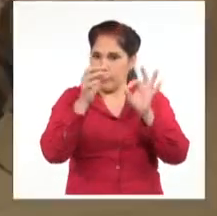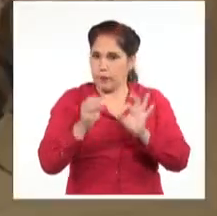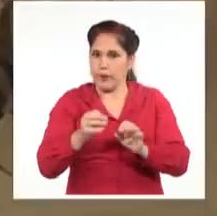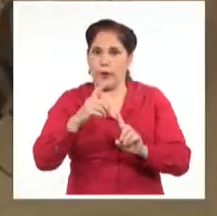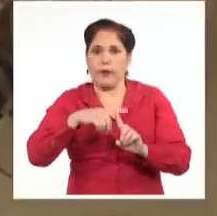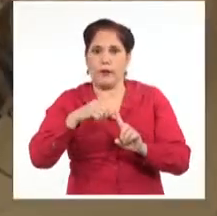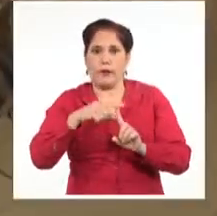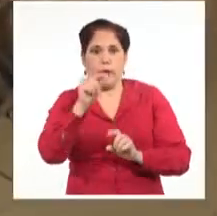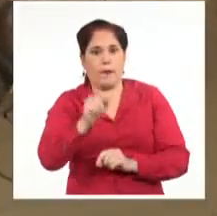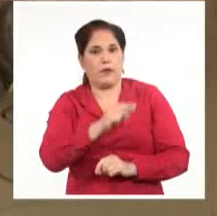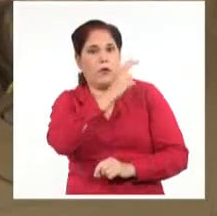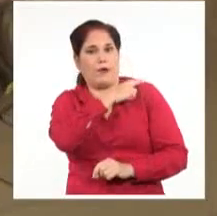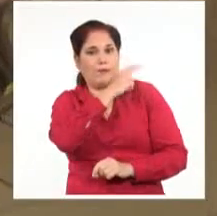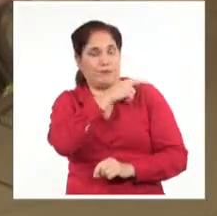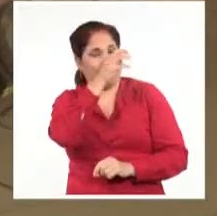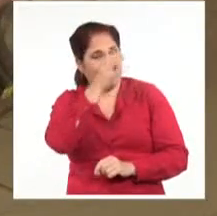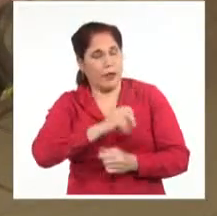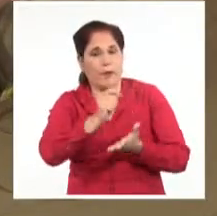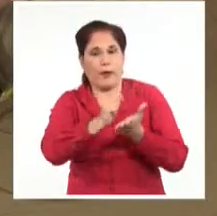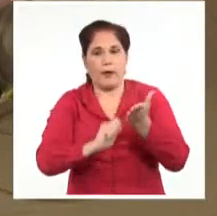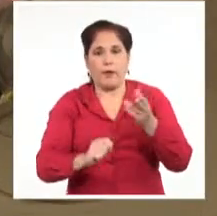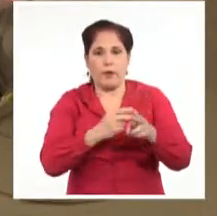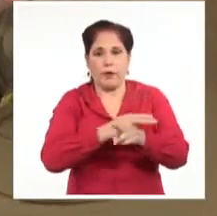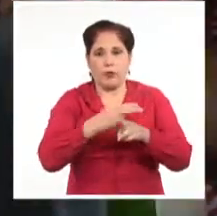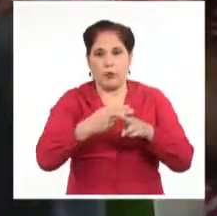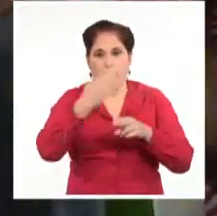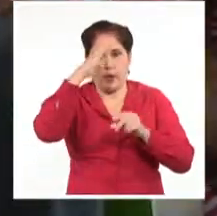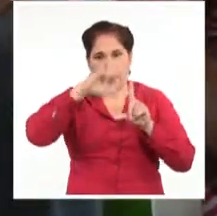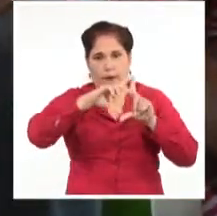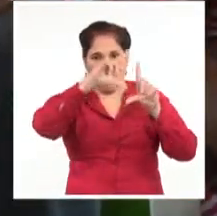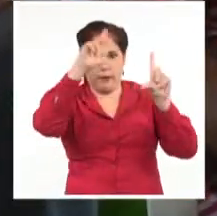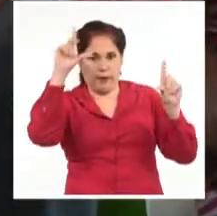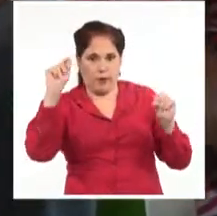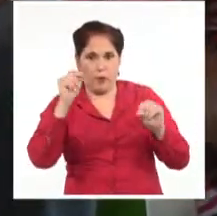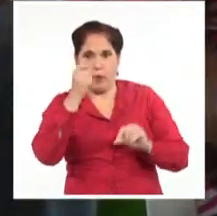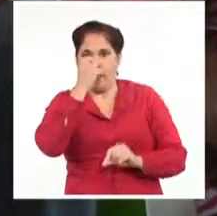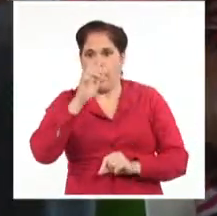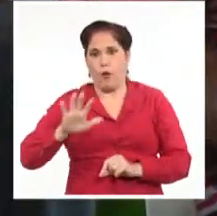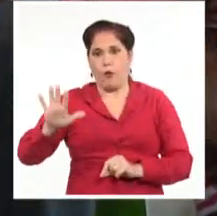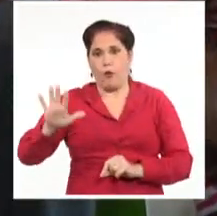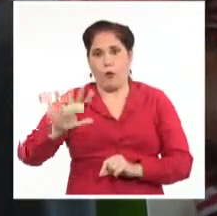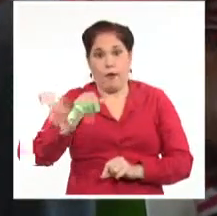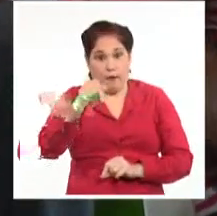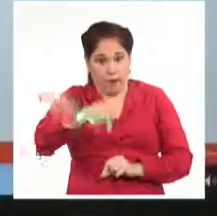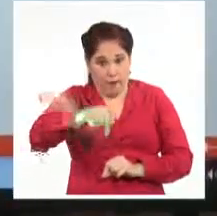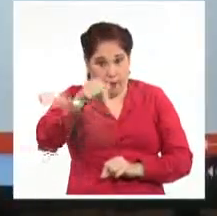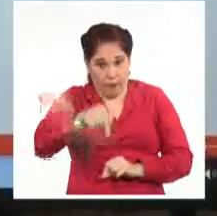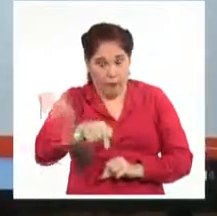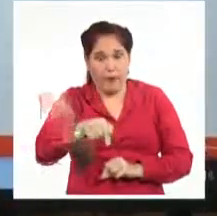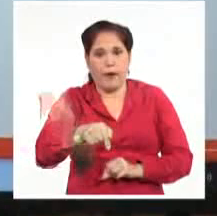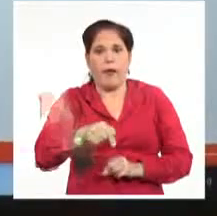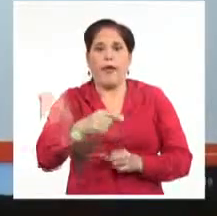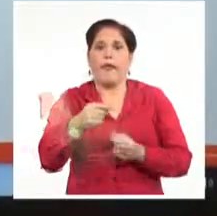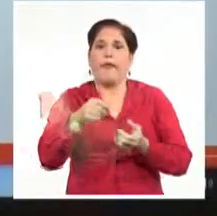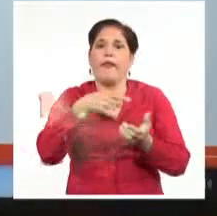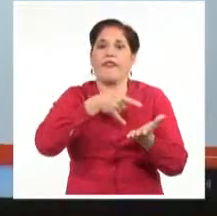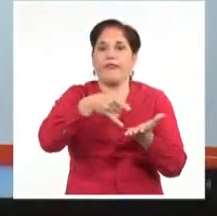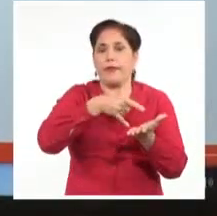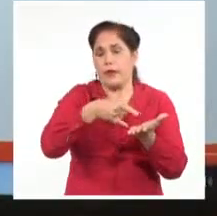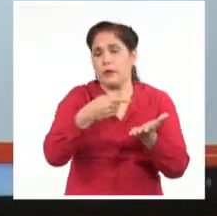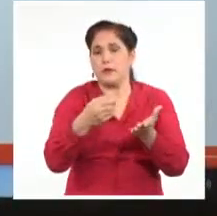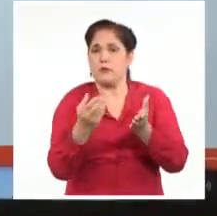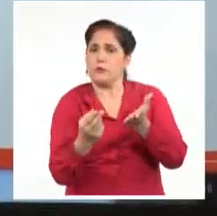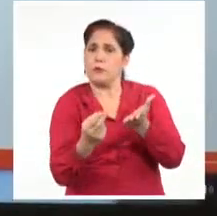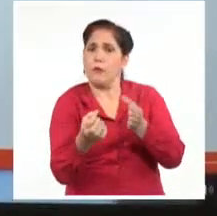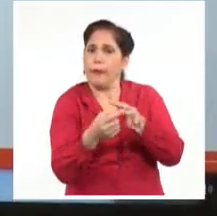hombres que también escribieron nuestra historia desde suelo angolano. El volumen, ahora en formato digital, llegará en el mes de marzo en